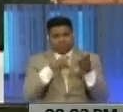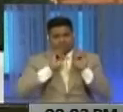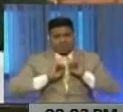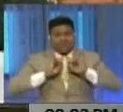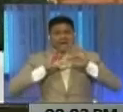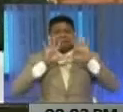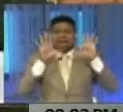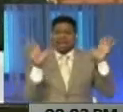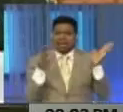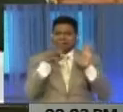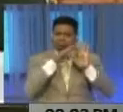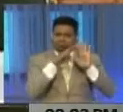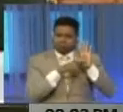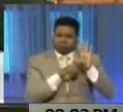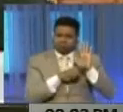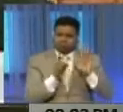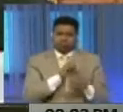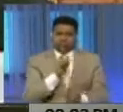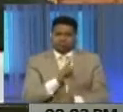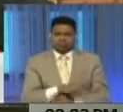claras, precisas.